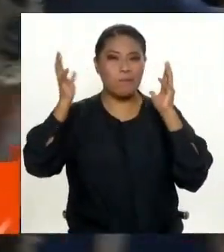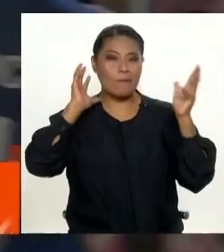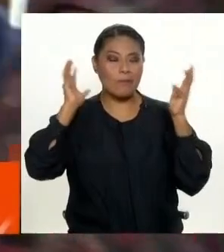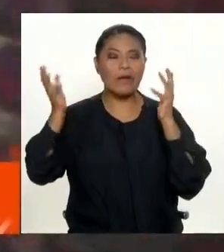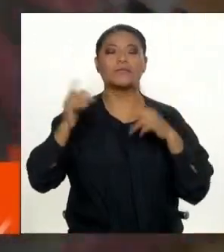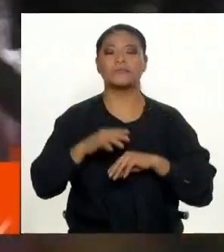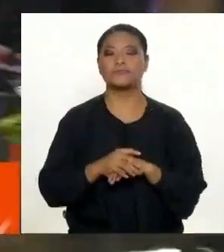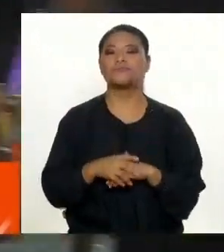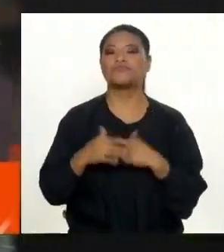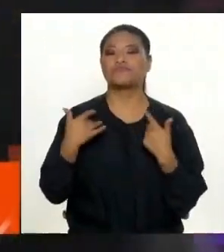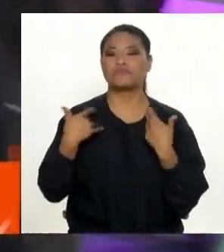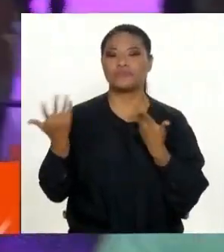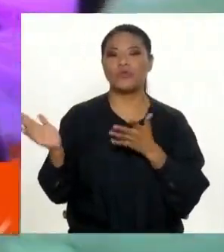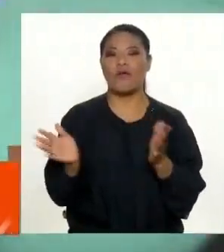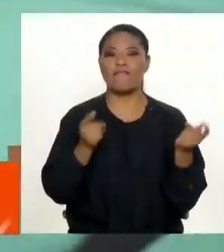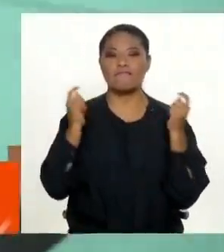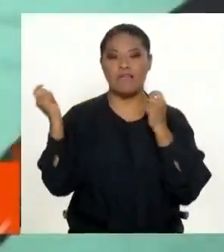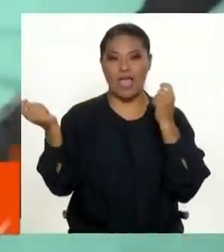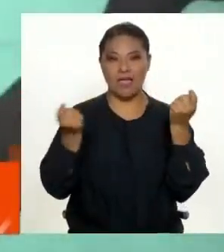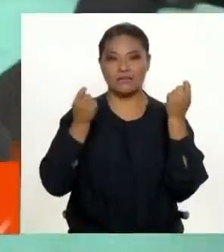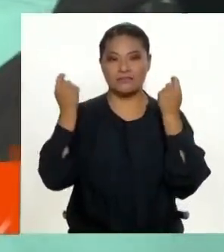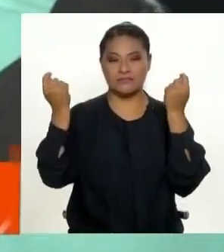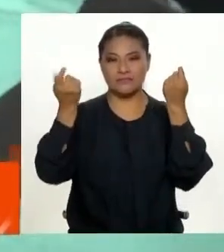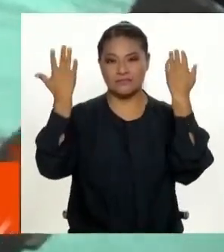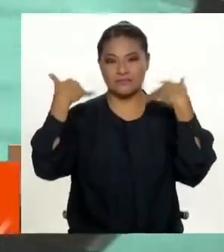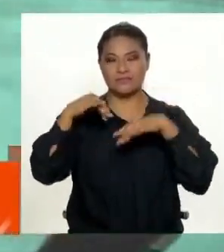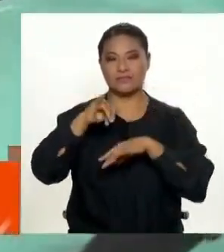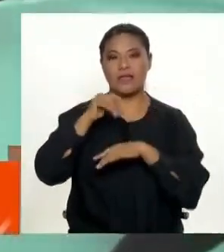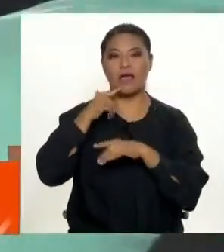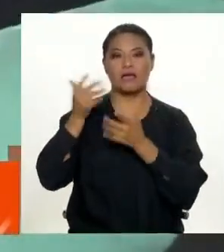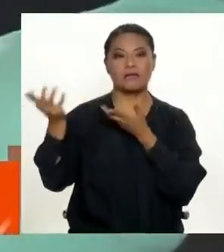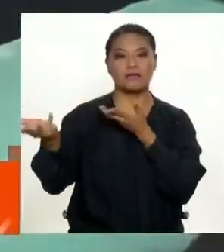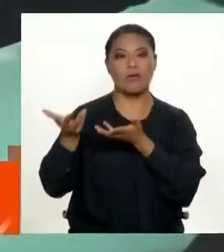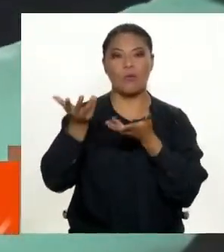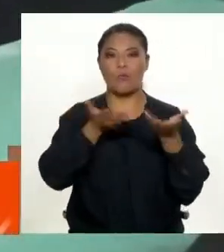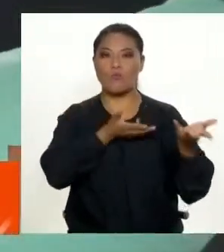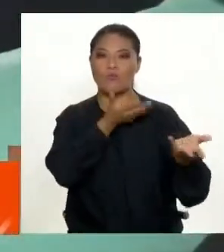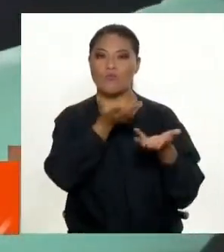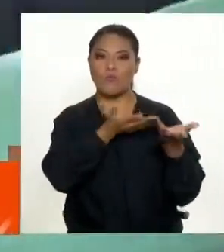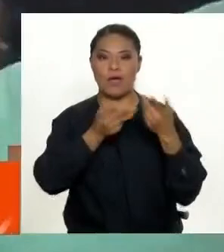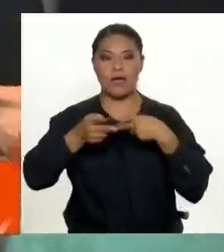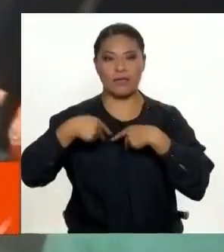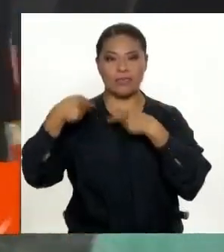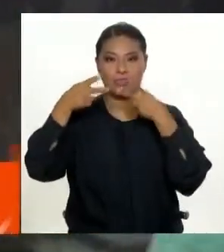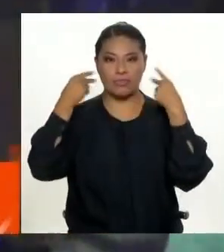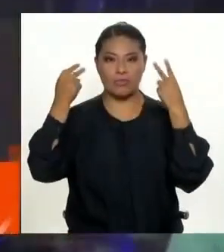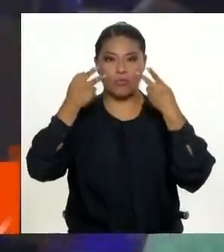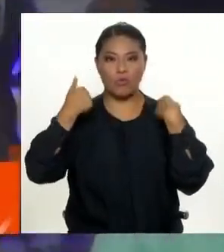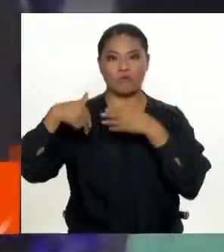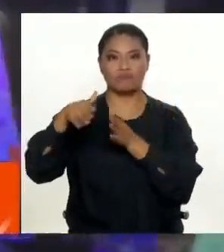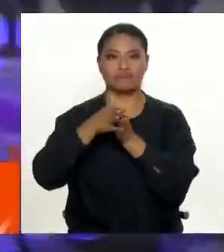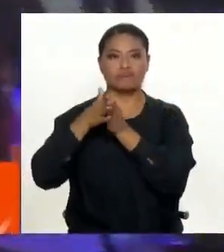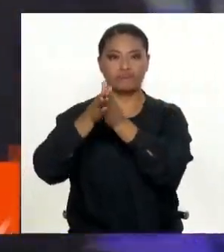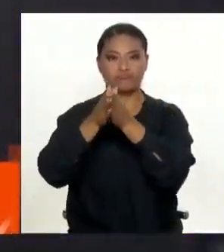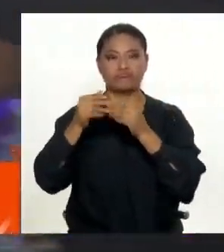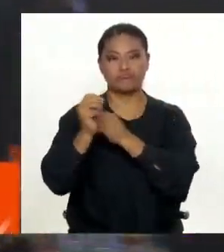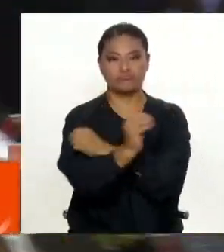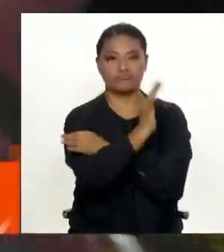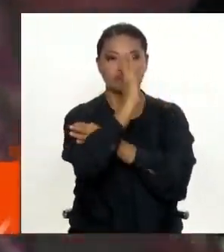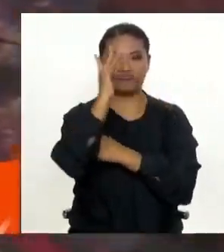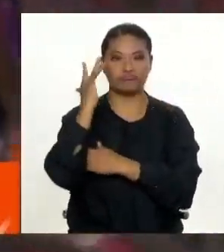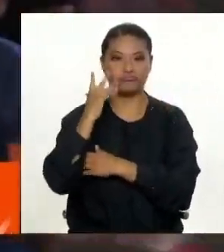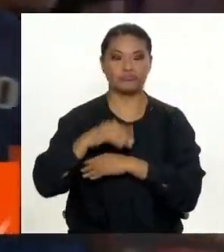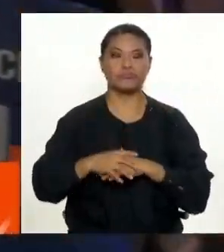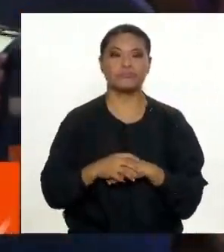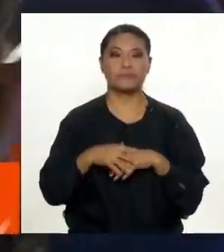la fiesta de San Juan aquí en Portugal. Estamos justamente en el reloj público donde todas las personas se